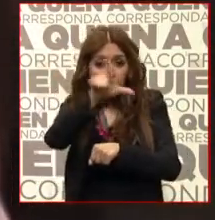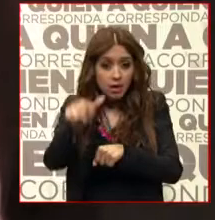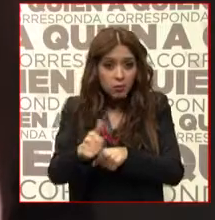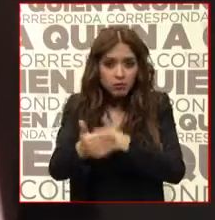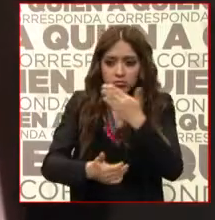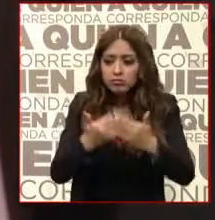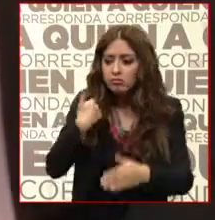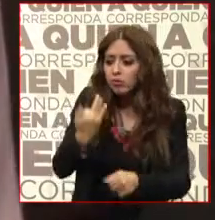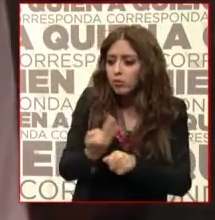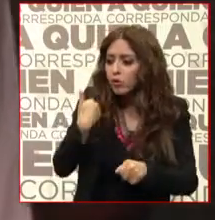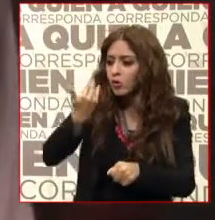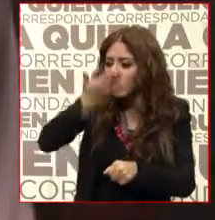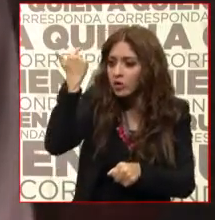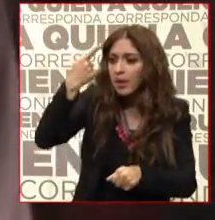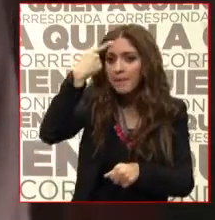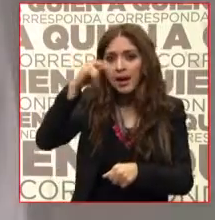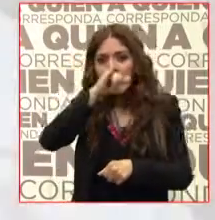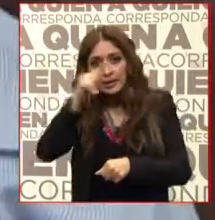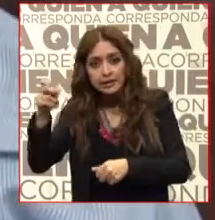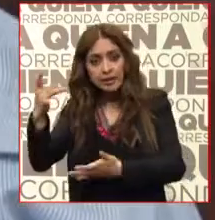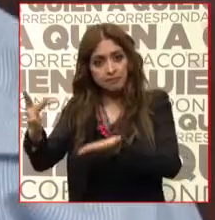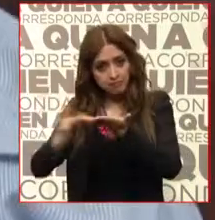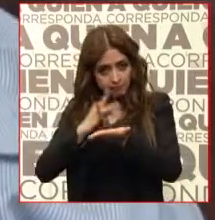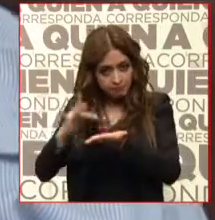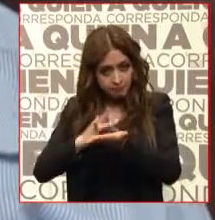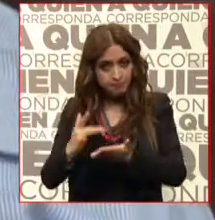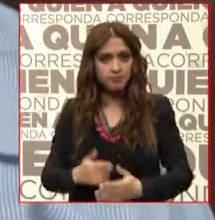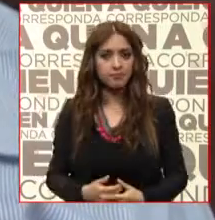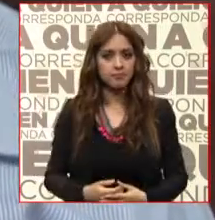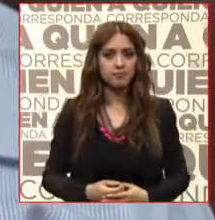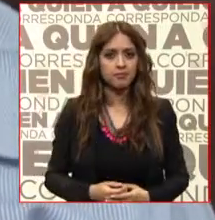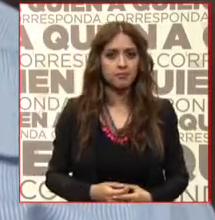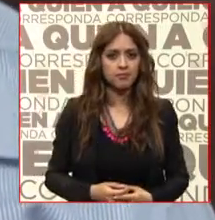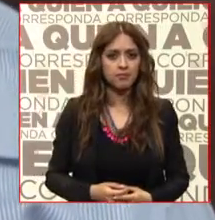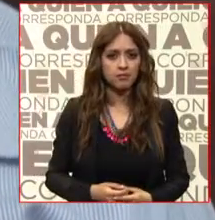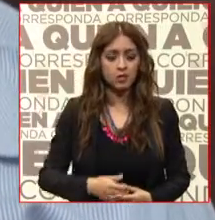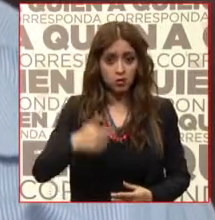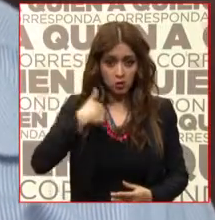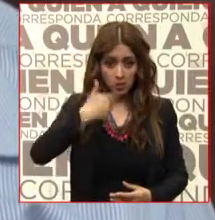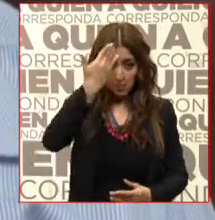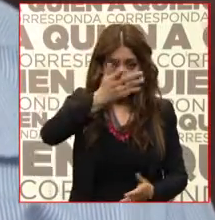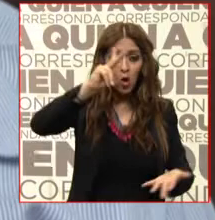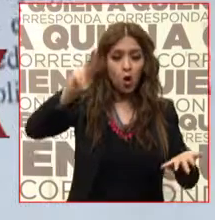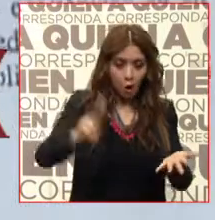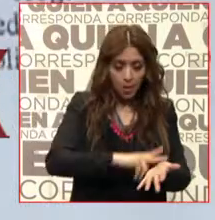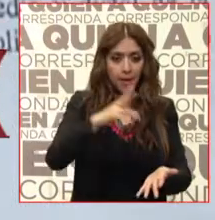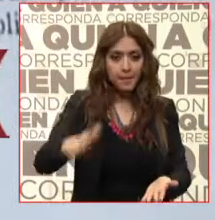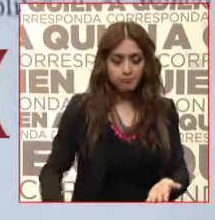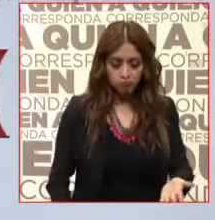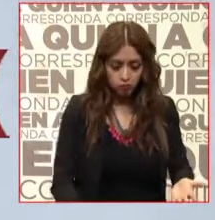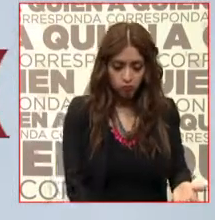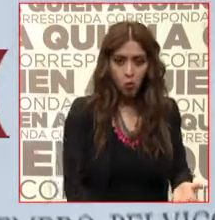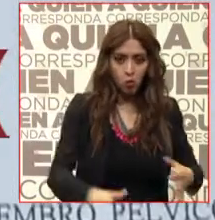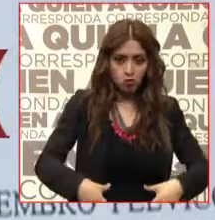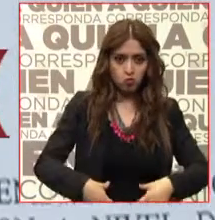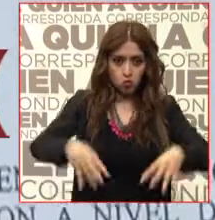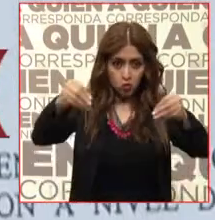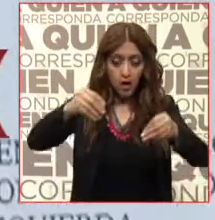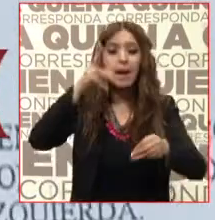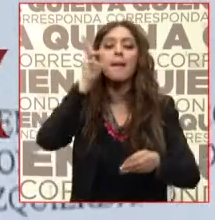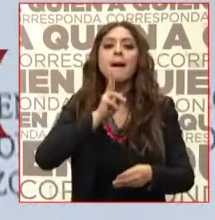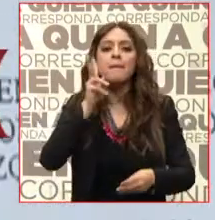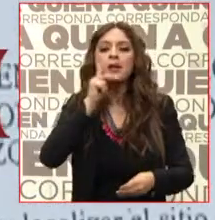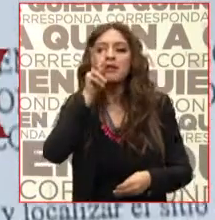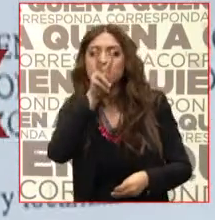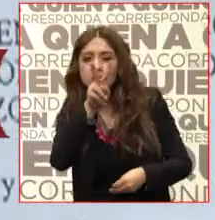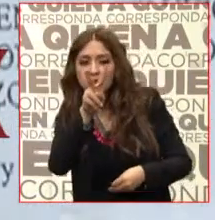saber qué hacer para que ese servicio médico lo apoye. Yo exigía, ¿verdad?, últimamente que también que me hicieran otra radiografía, porque vamos, hay el riesgo de